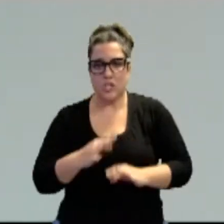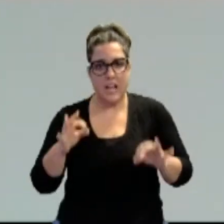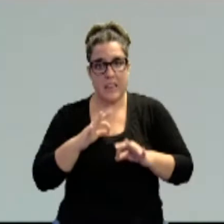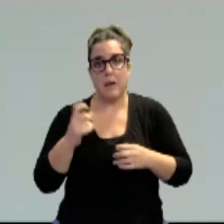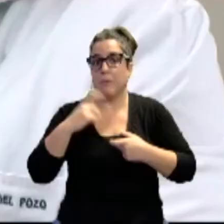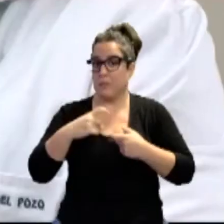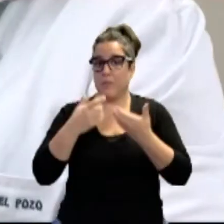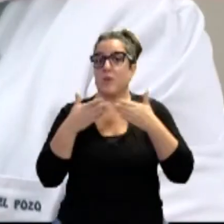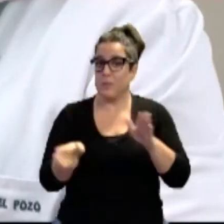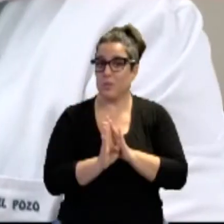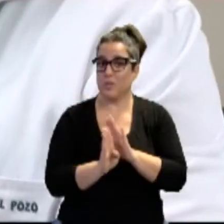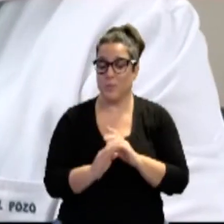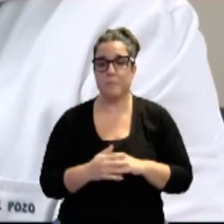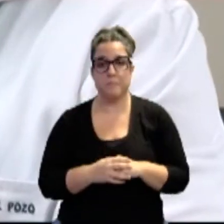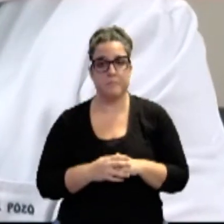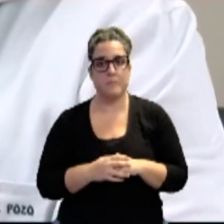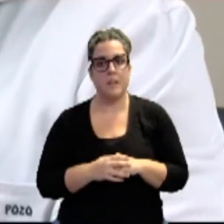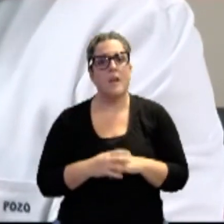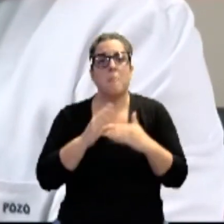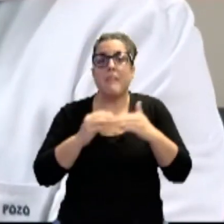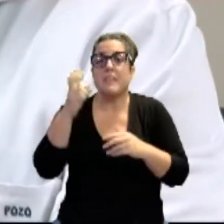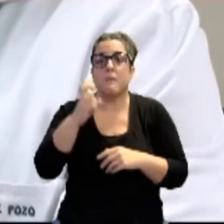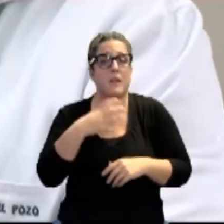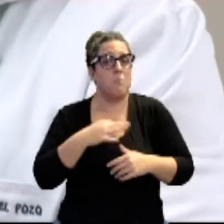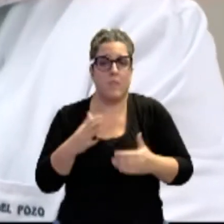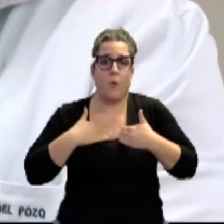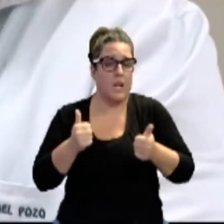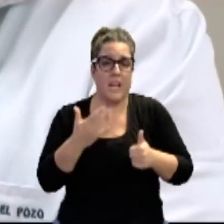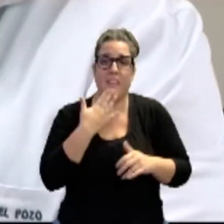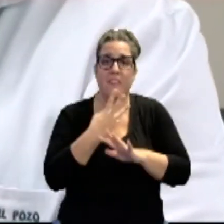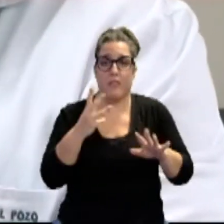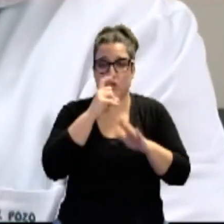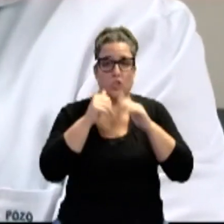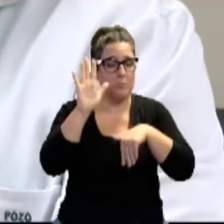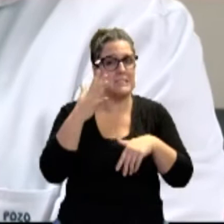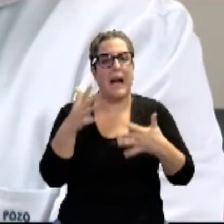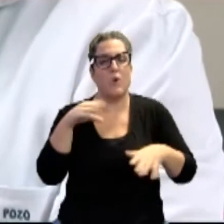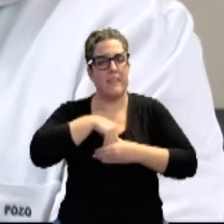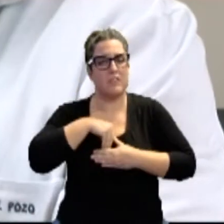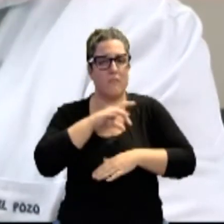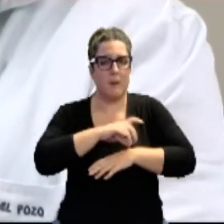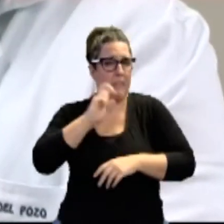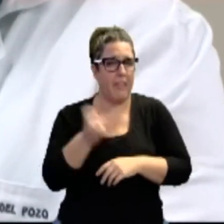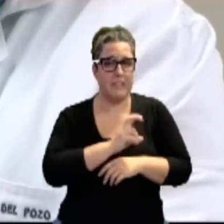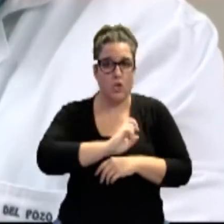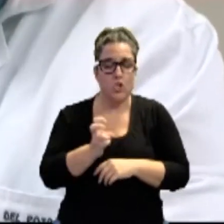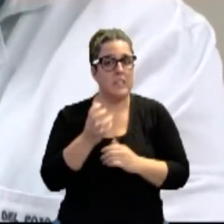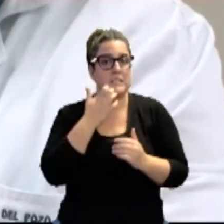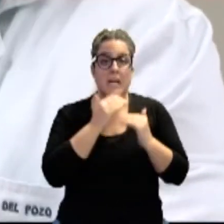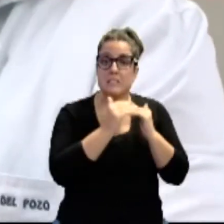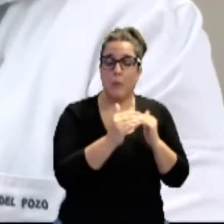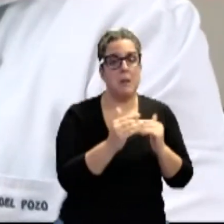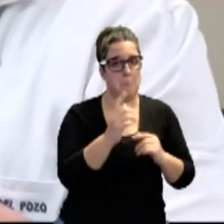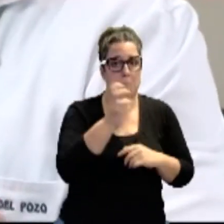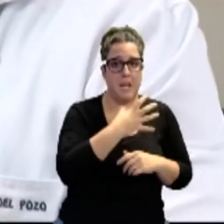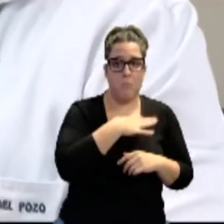sigue abierta. Es prácticamente cualquier paciente mayor de 18 años, aunque tenga comorbilidades y enfermedades, siempre y cuando estas enfermedades estén estables.